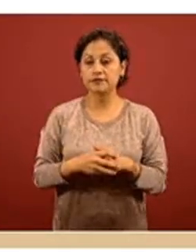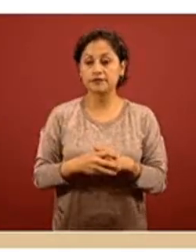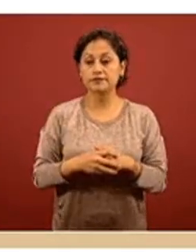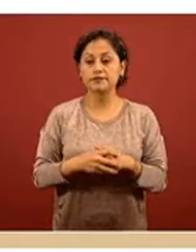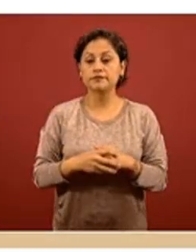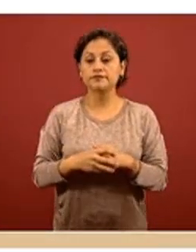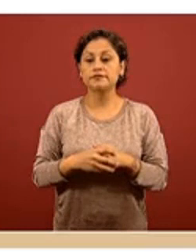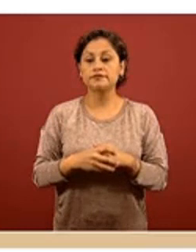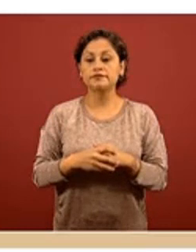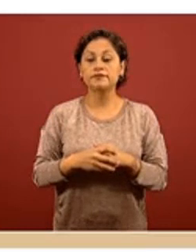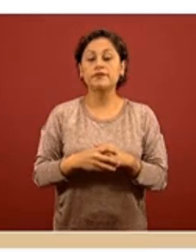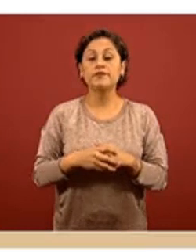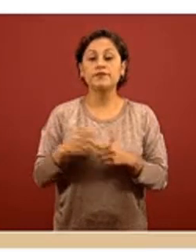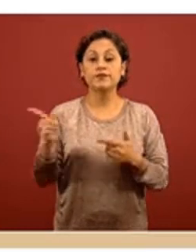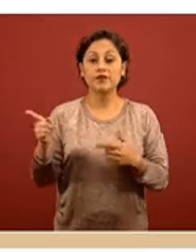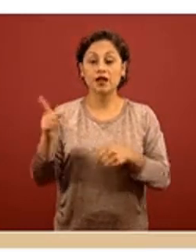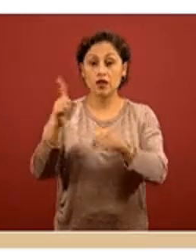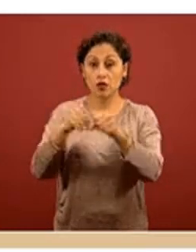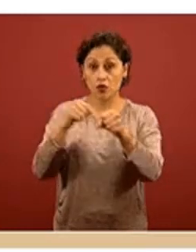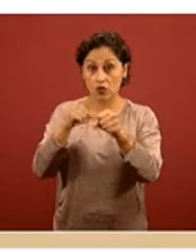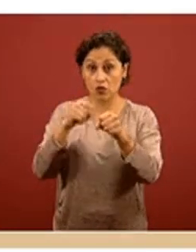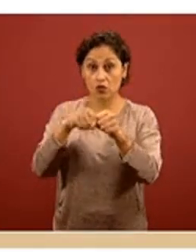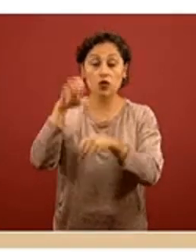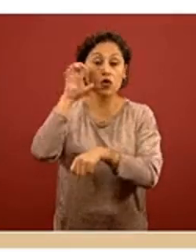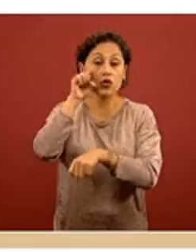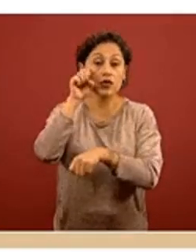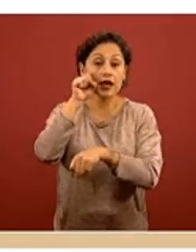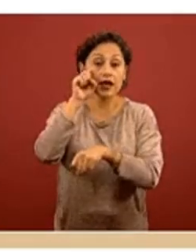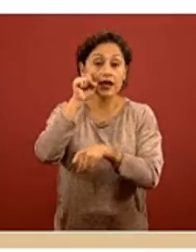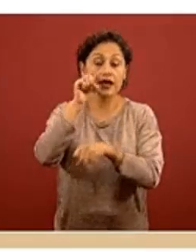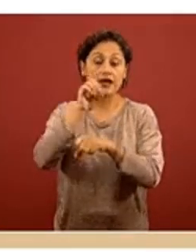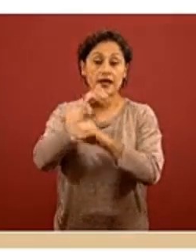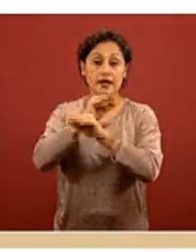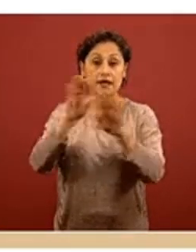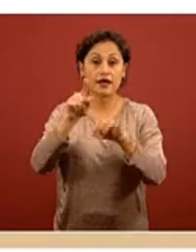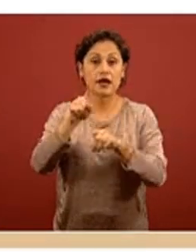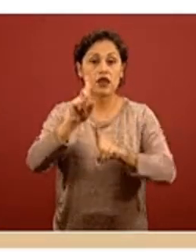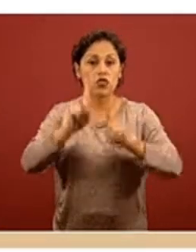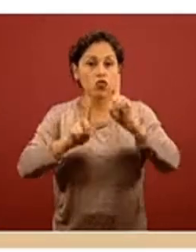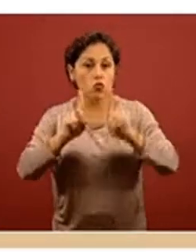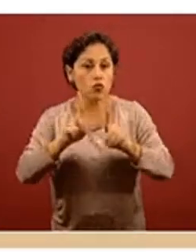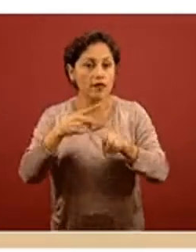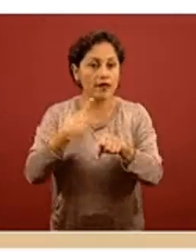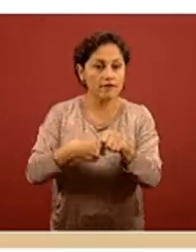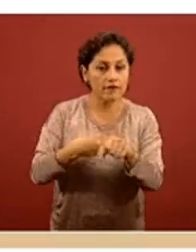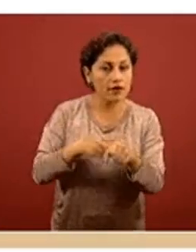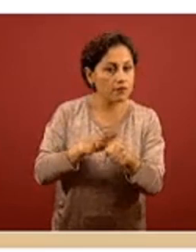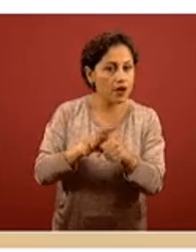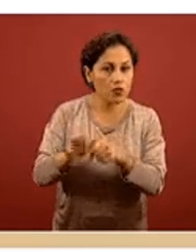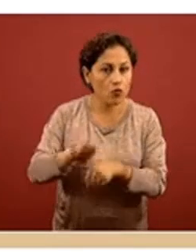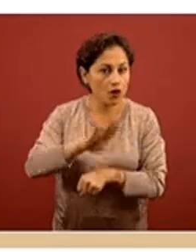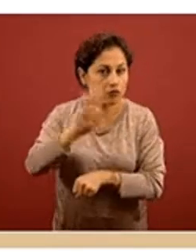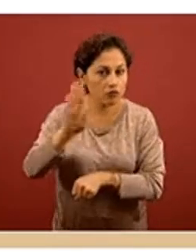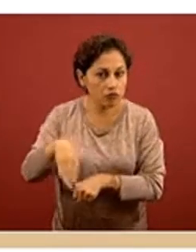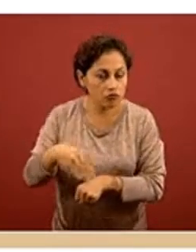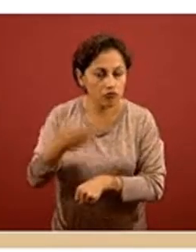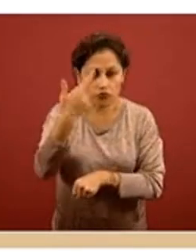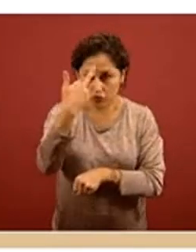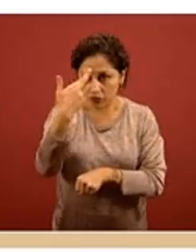naranja claro, 137 defunciones que todavía son sospechosas. La mayoría de ellas están prácticamente en los